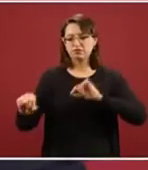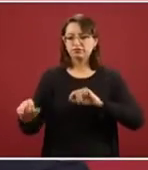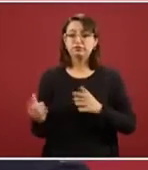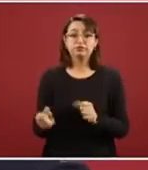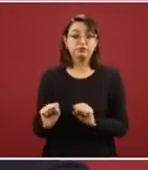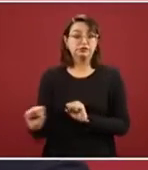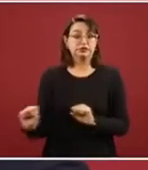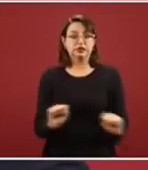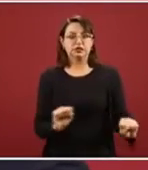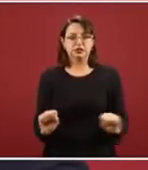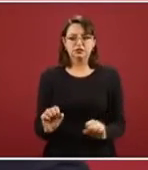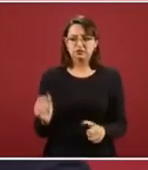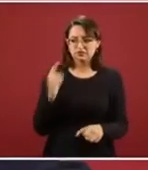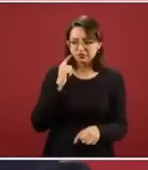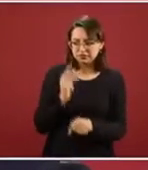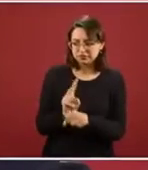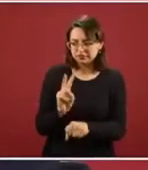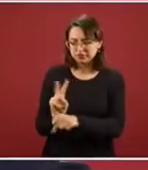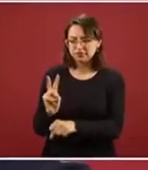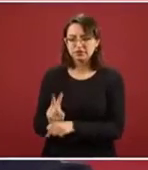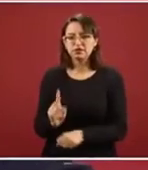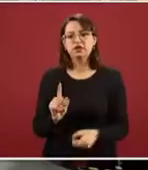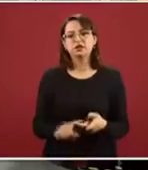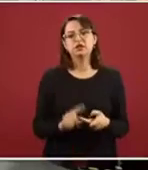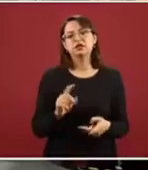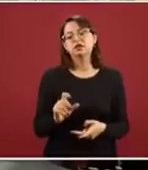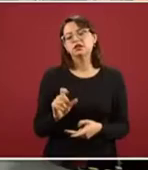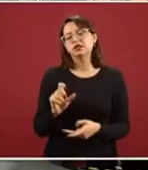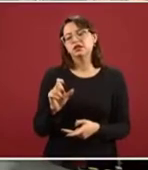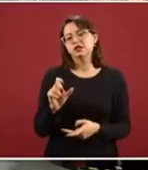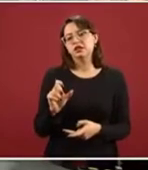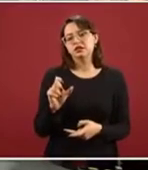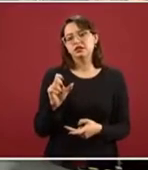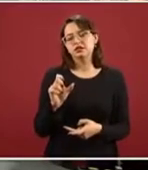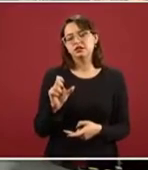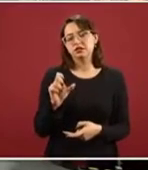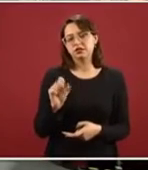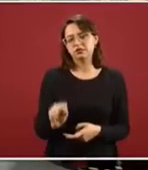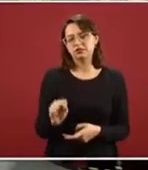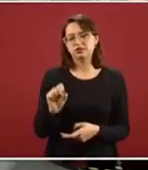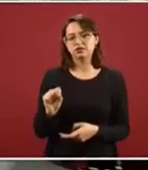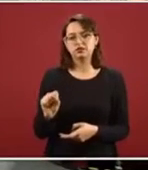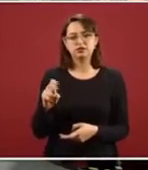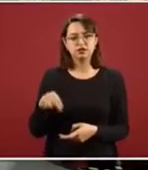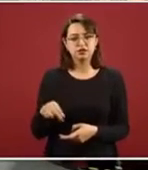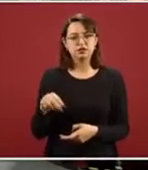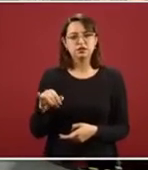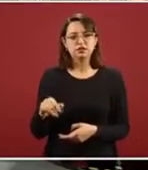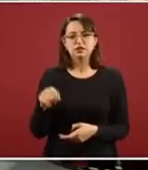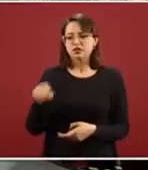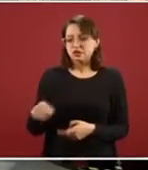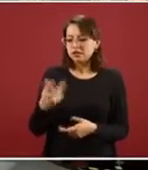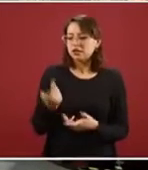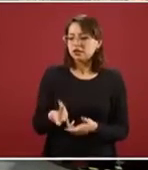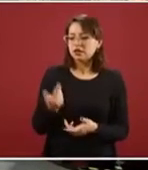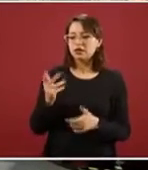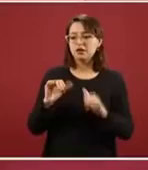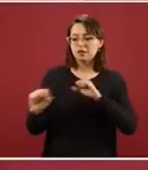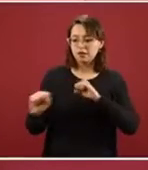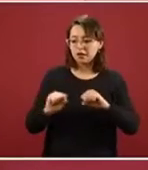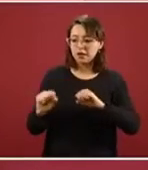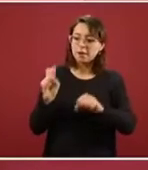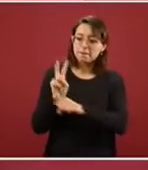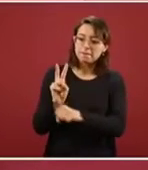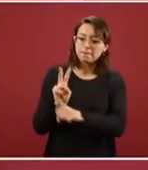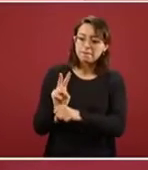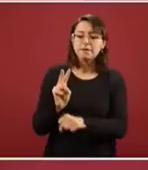del Servicio Sismológico Nacional, no solo a través del Servicio Sismológico Nacional monitoreando sismicidad, sino